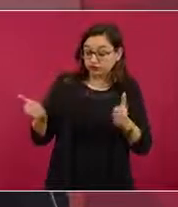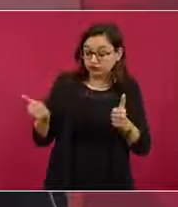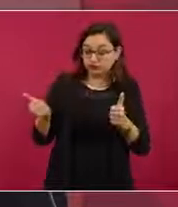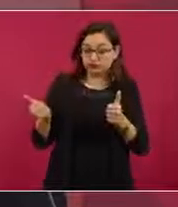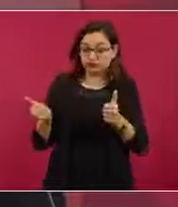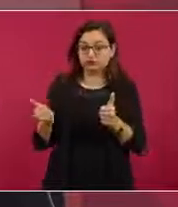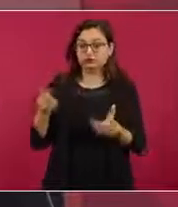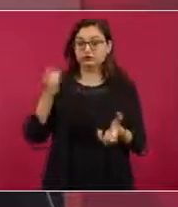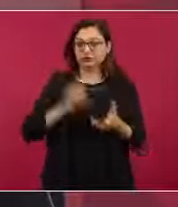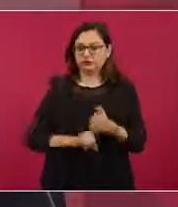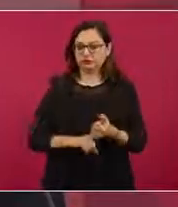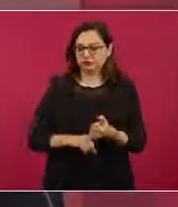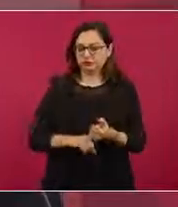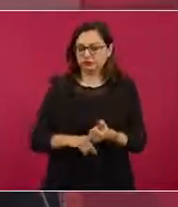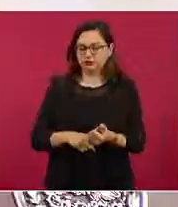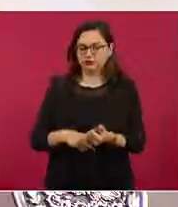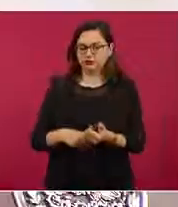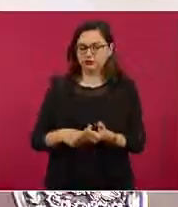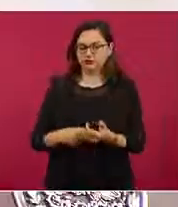y no se sabe